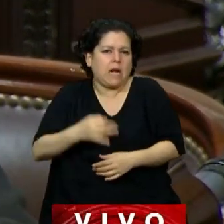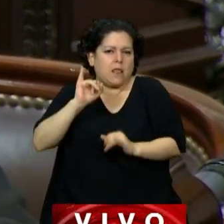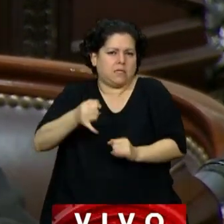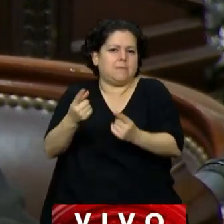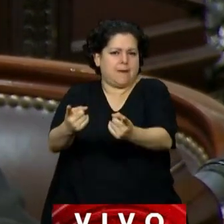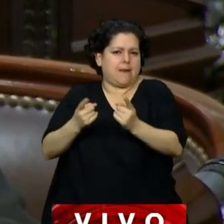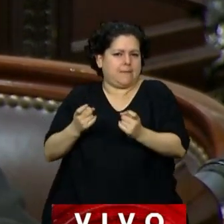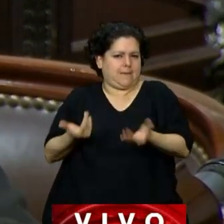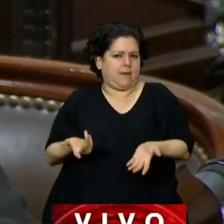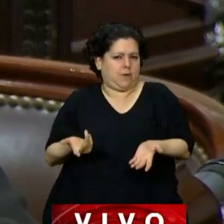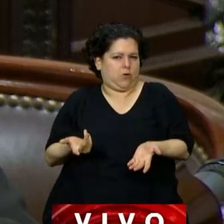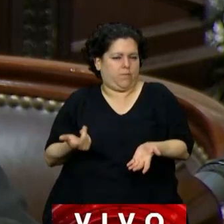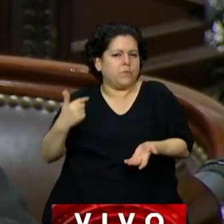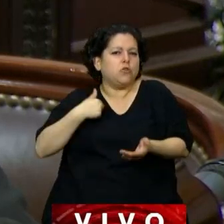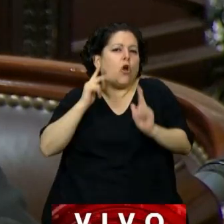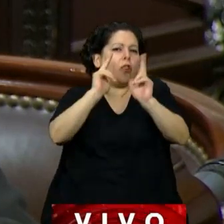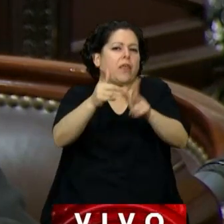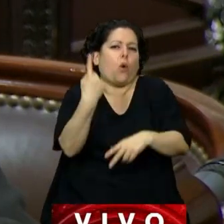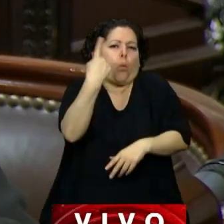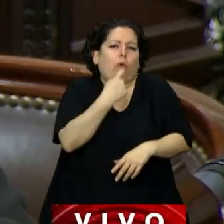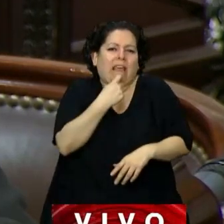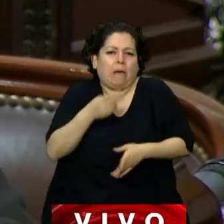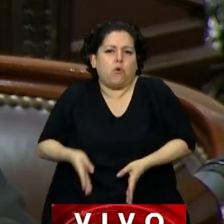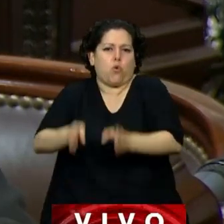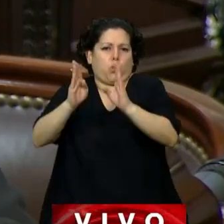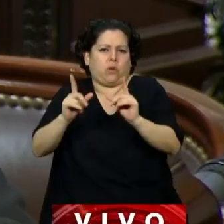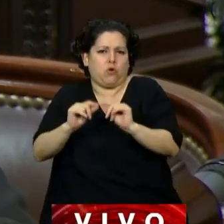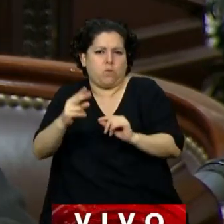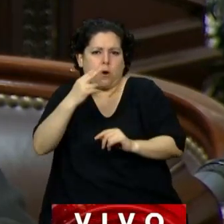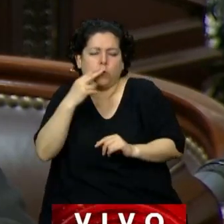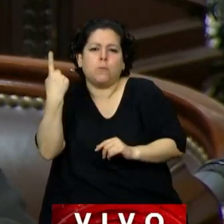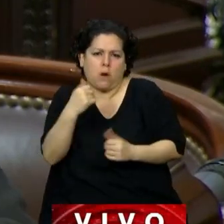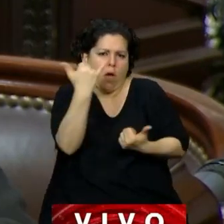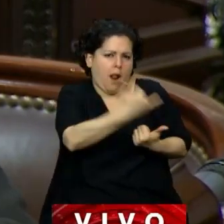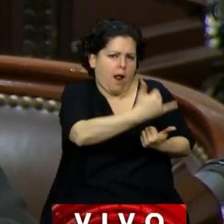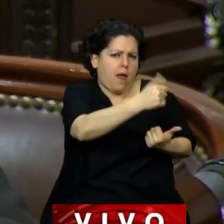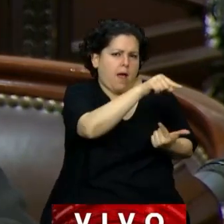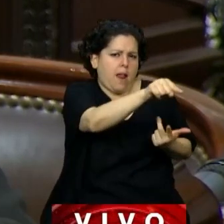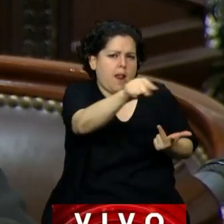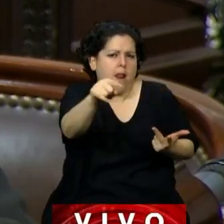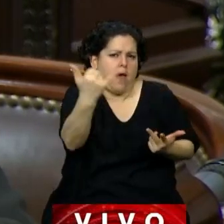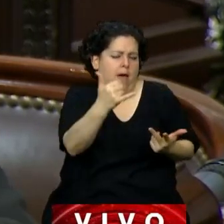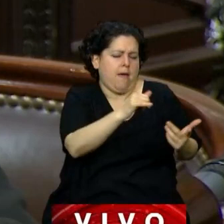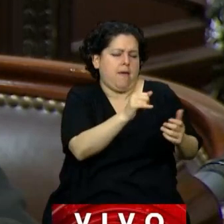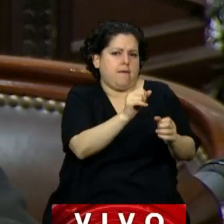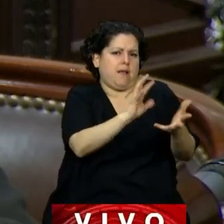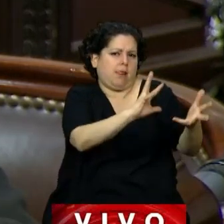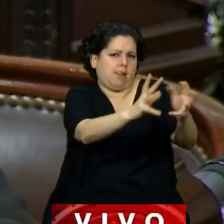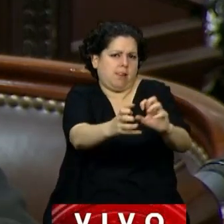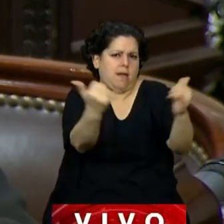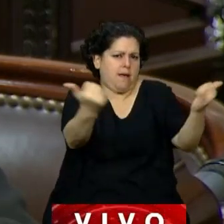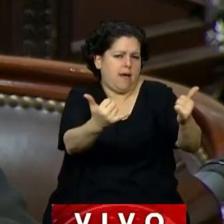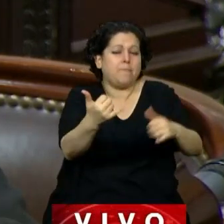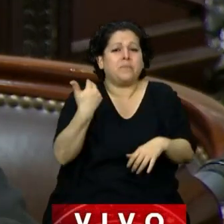Y aclaro que tomo solo la Ruta 11 como ejemplo, porque son muchas más las que están en muy mal estado. Argentina